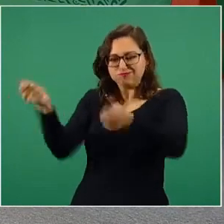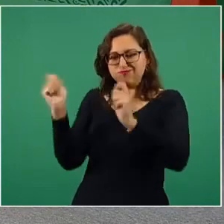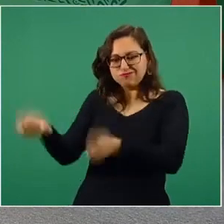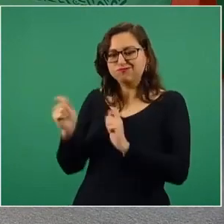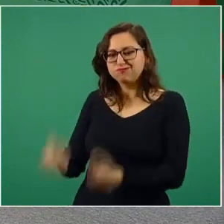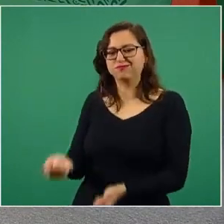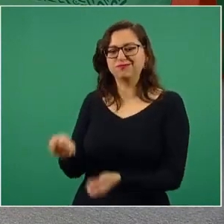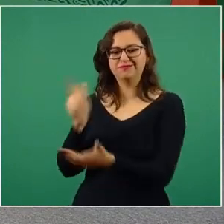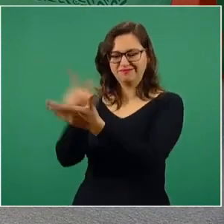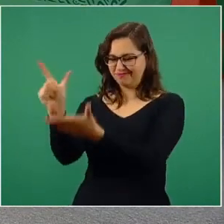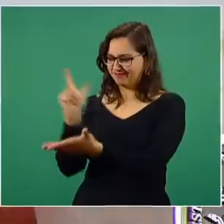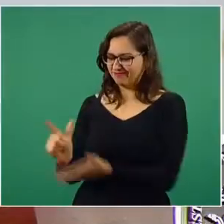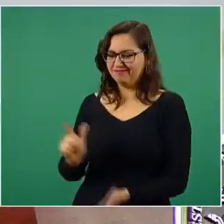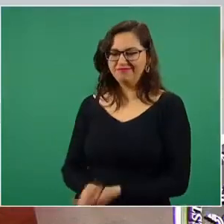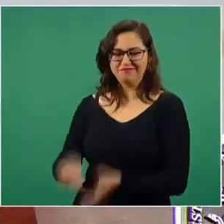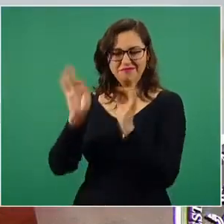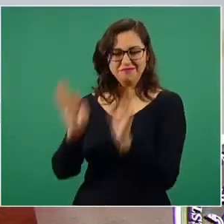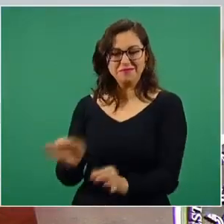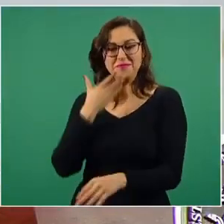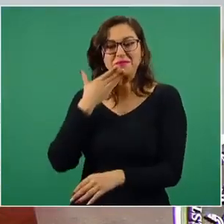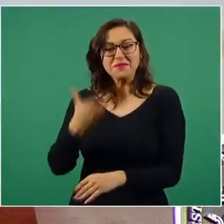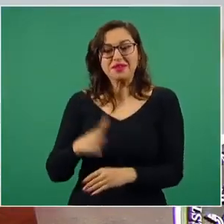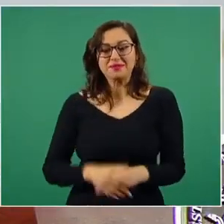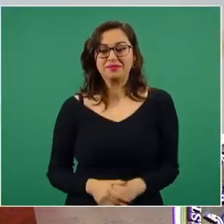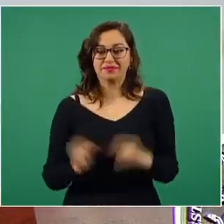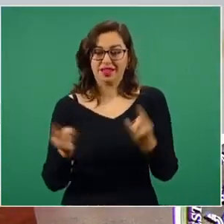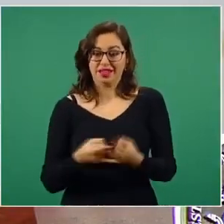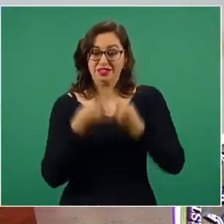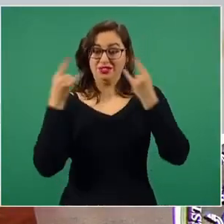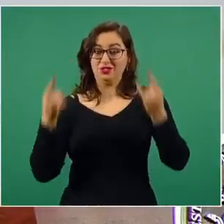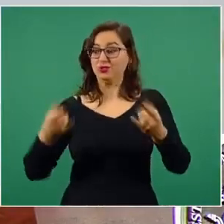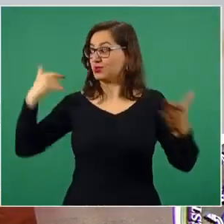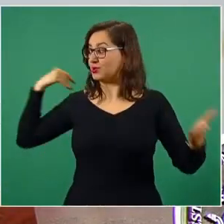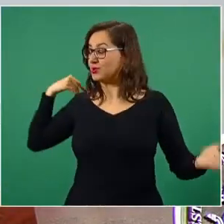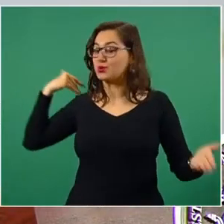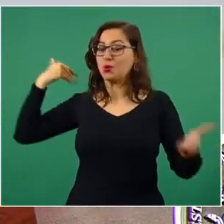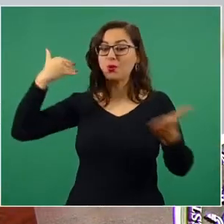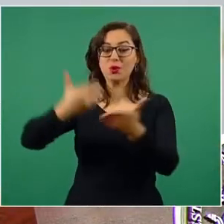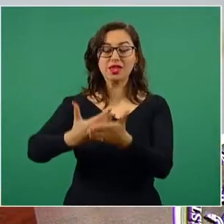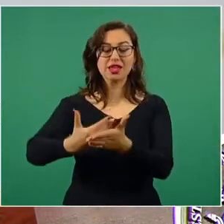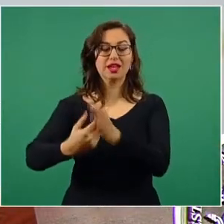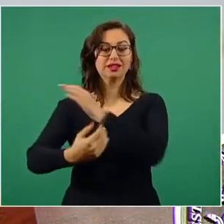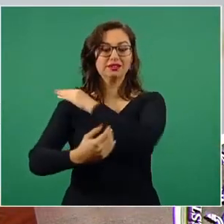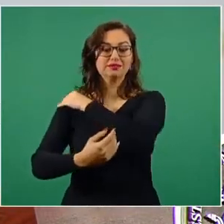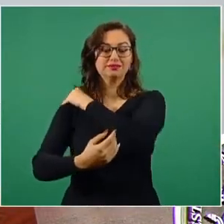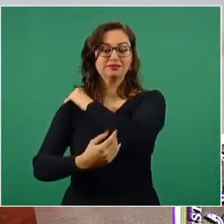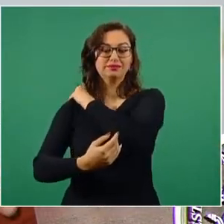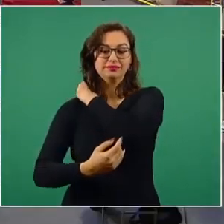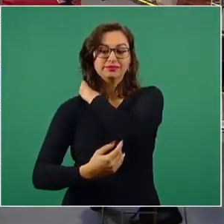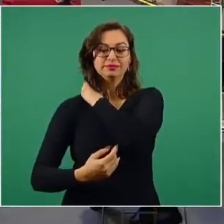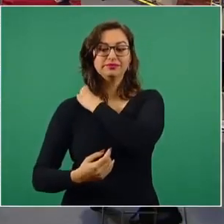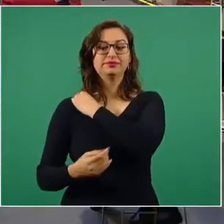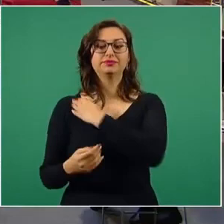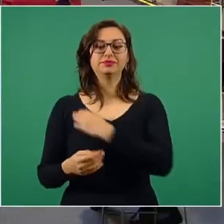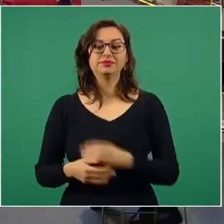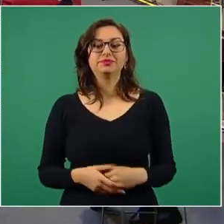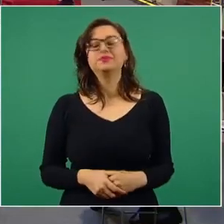Esa es la historia. Yo no sé por qué. Bueno, todos